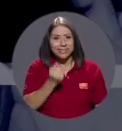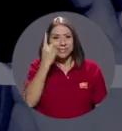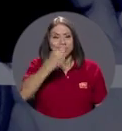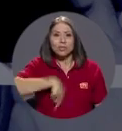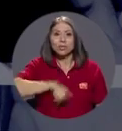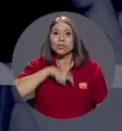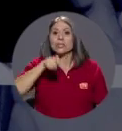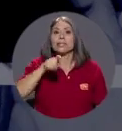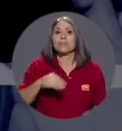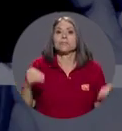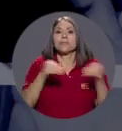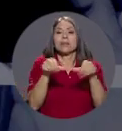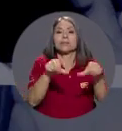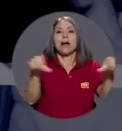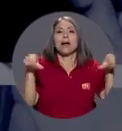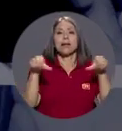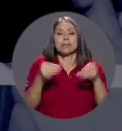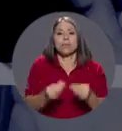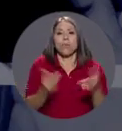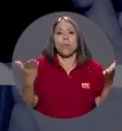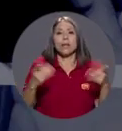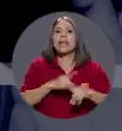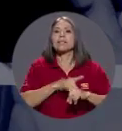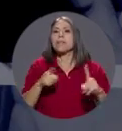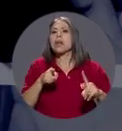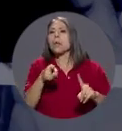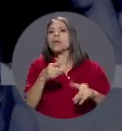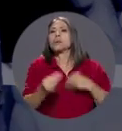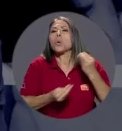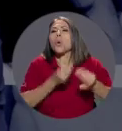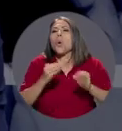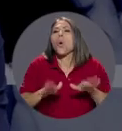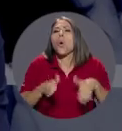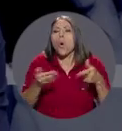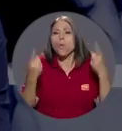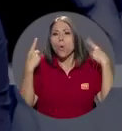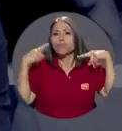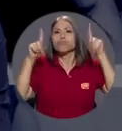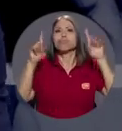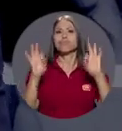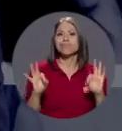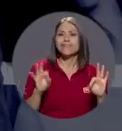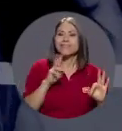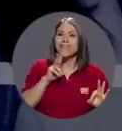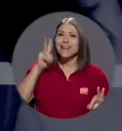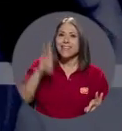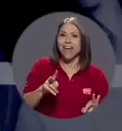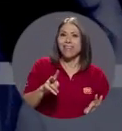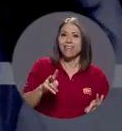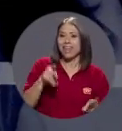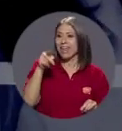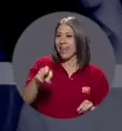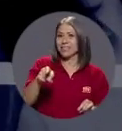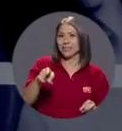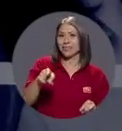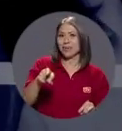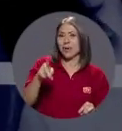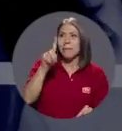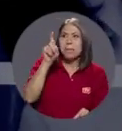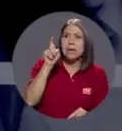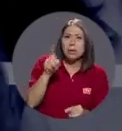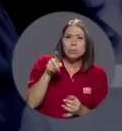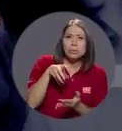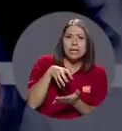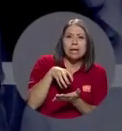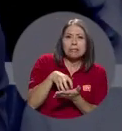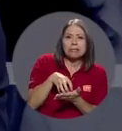nosotros entendemos que necesitamos más áreas públicas. La pregunta es cómo lo hacemos realidad. Esa es la gran pregunta que no hemos logrado